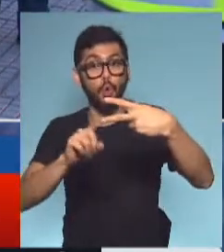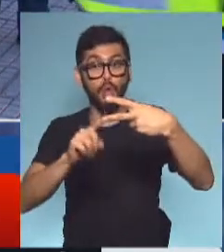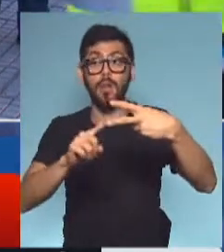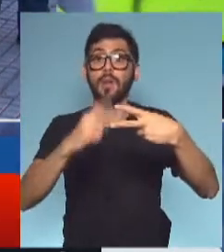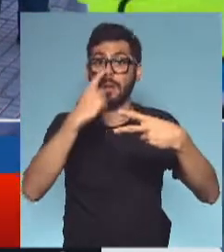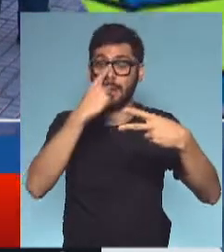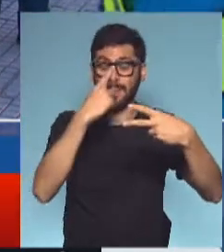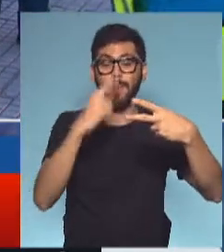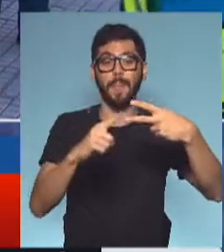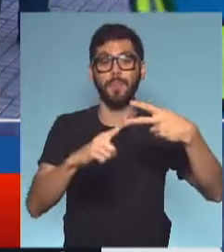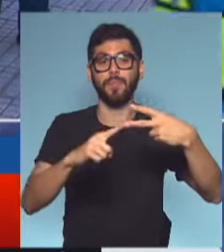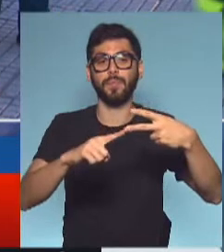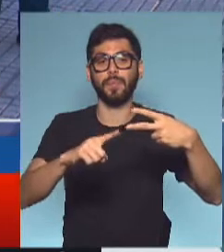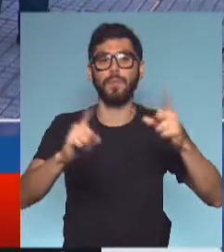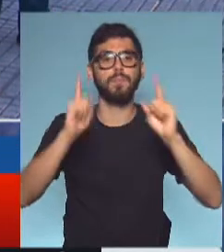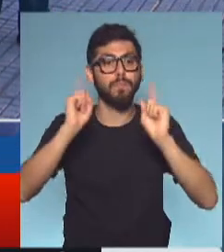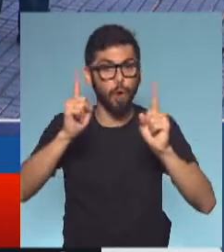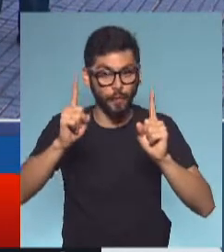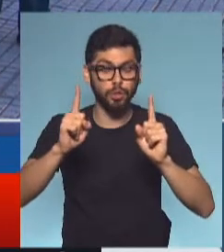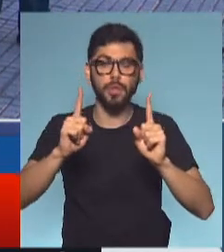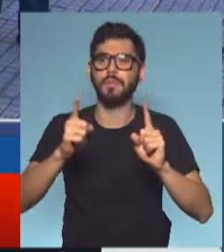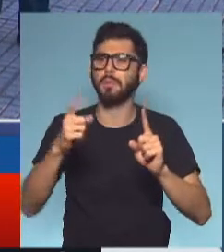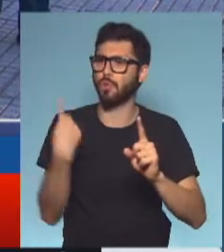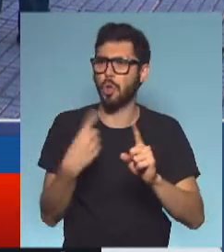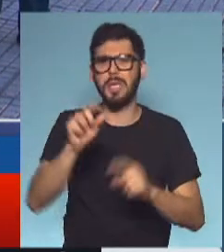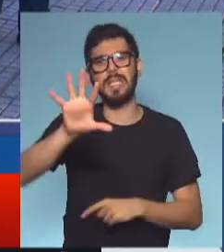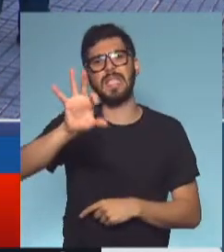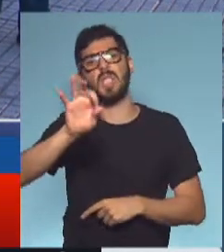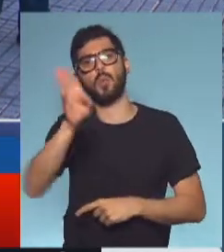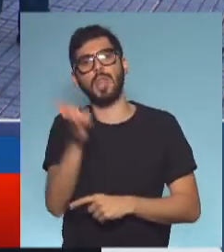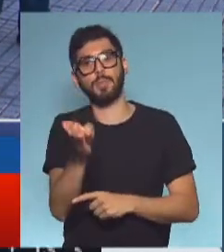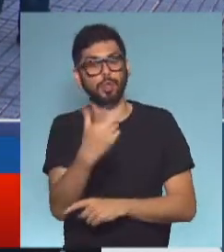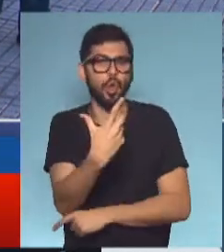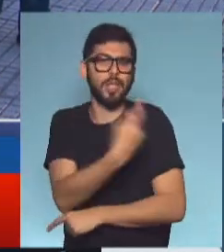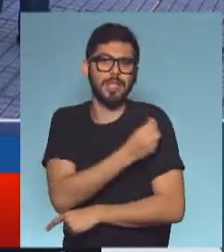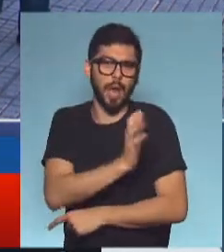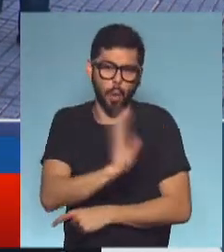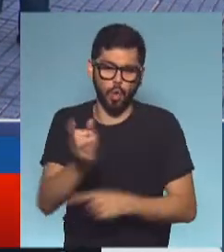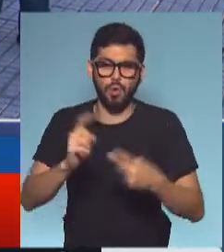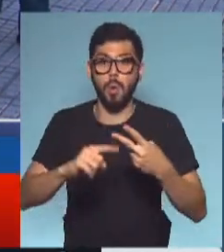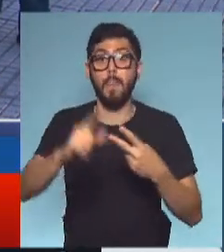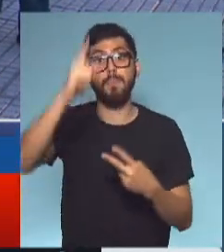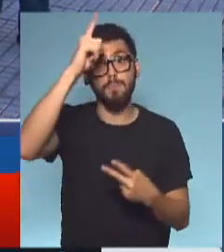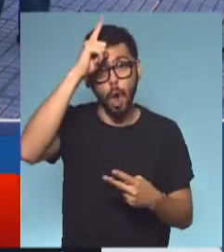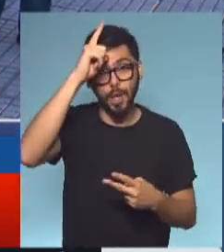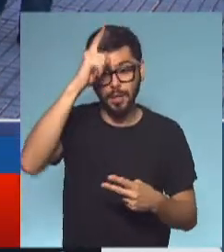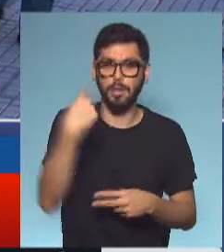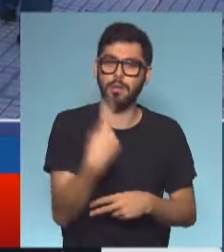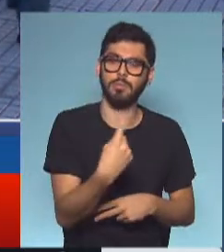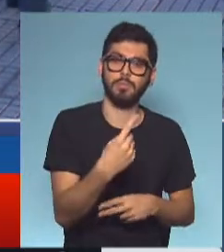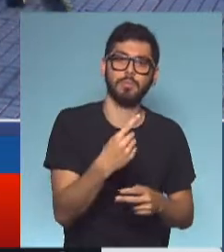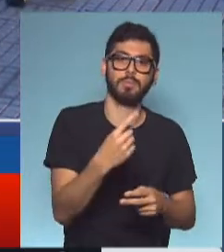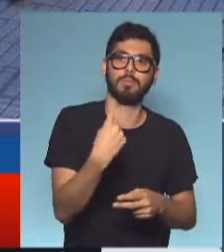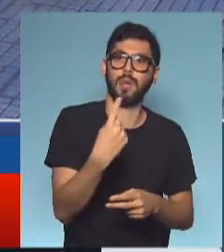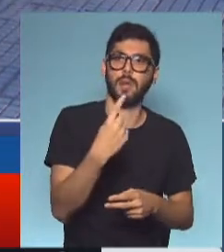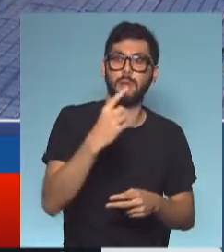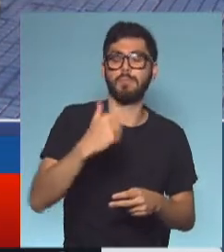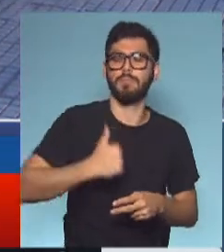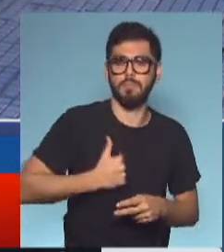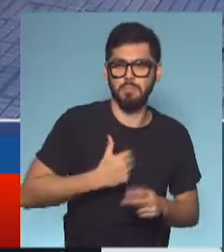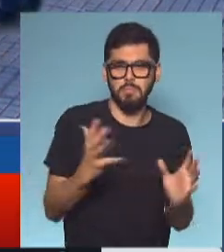población. Todos los docentes, ya tenemos 50% vacunados, todos los policías, tenemos 30, personal de